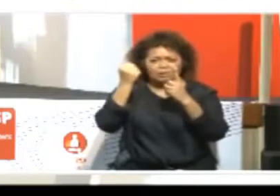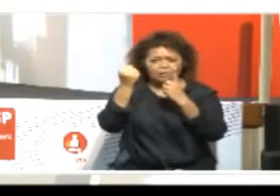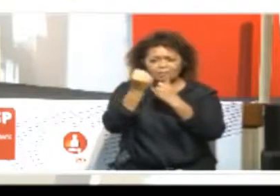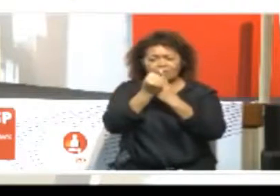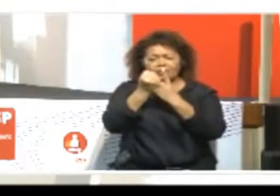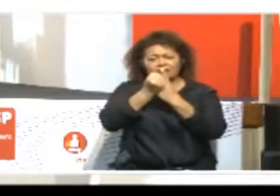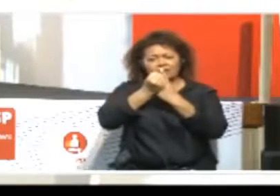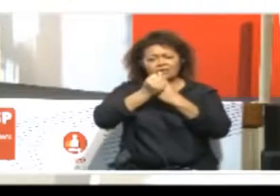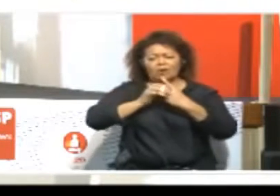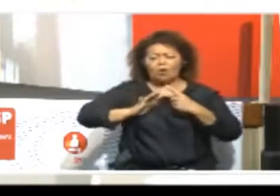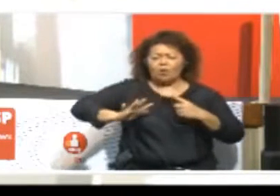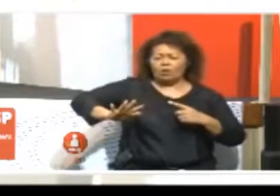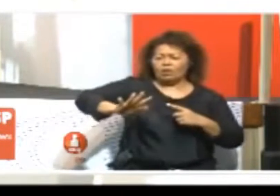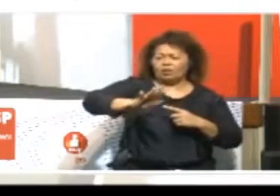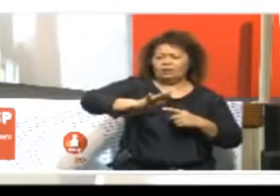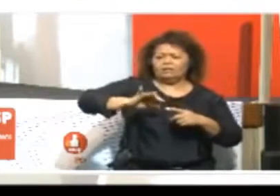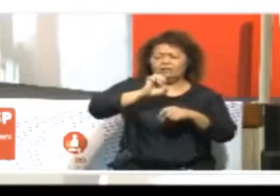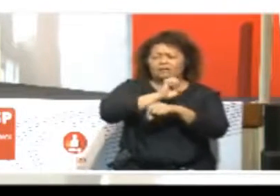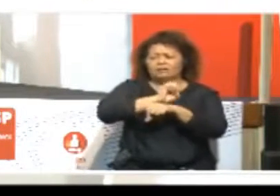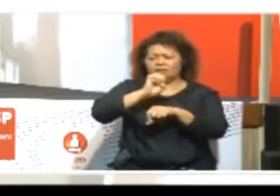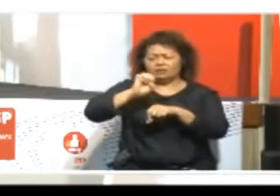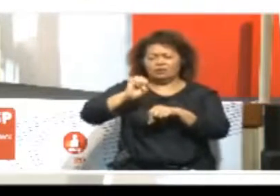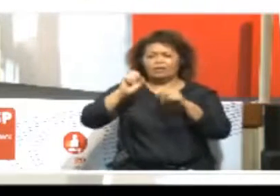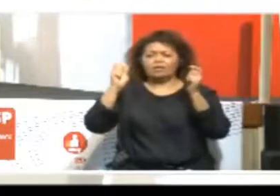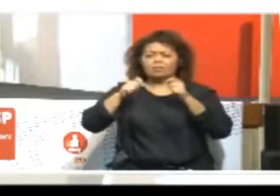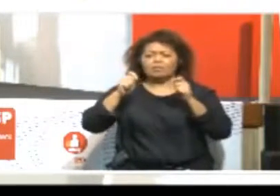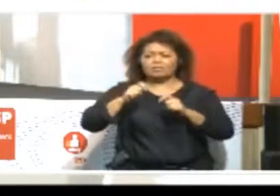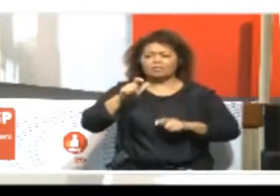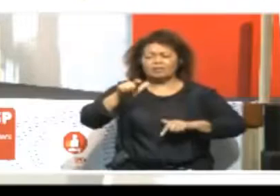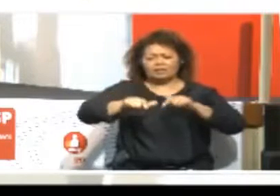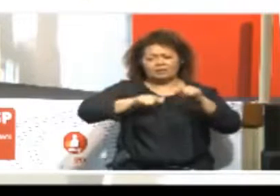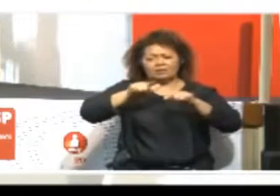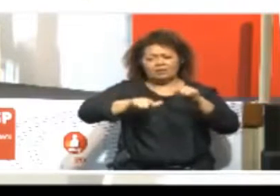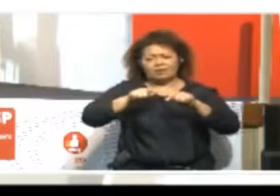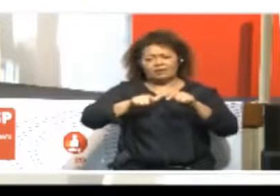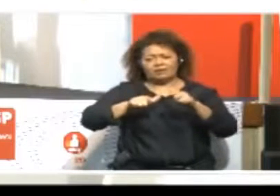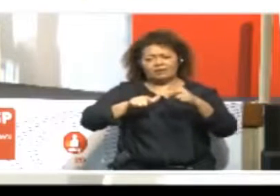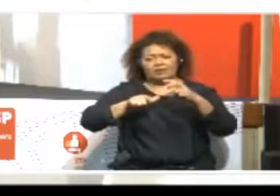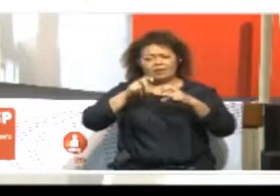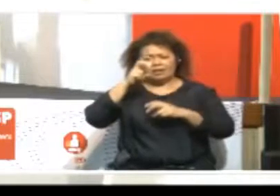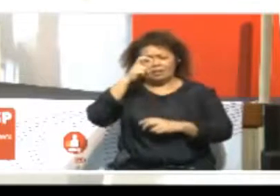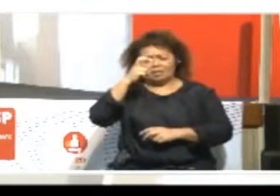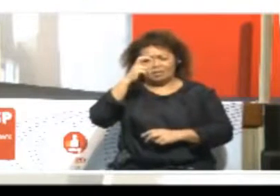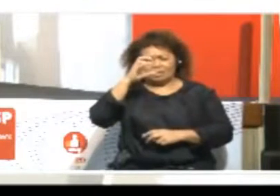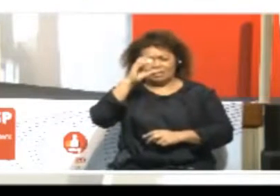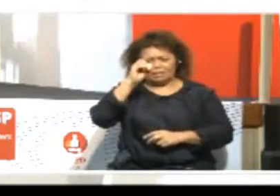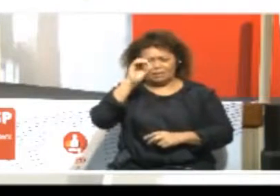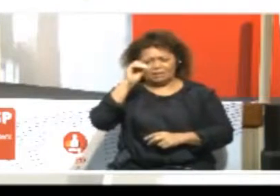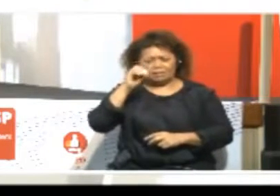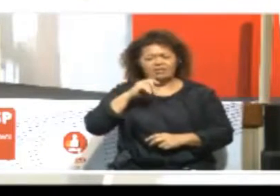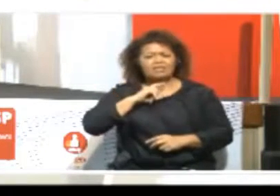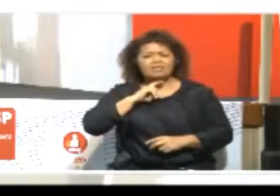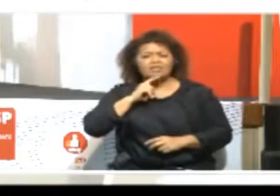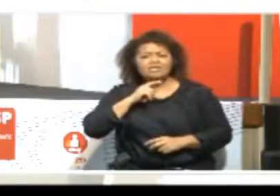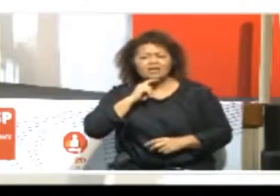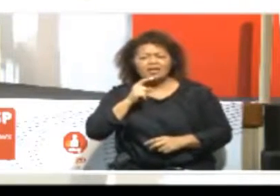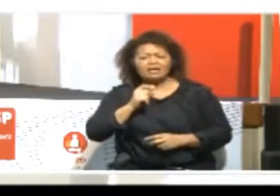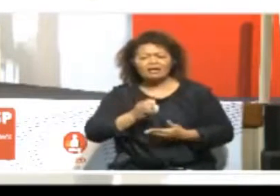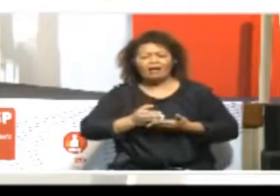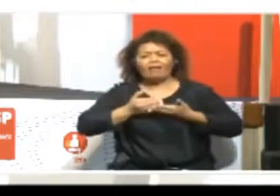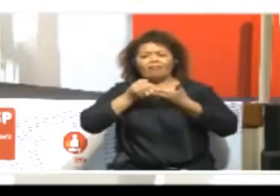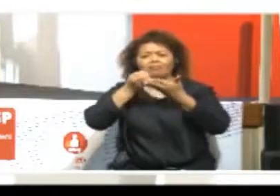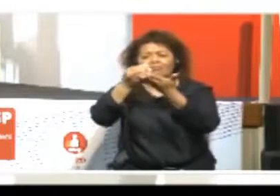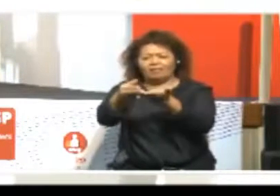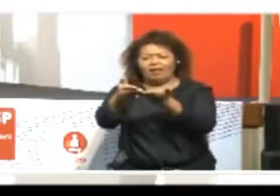que ellos manejen esas lempiras. ¿Usted qué esperaría? Nadie quiere delegar dinero. Que todos dijesen, no, yo